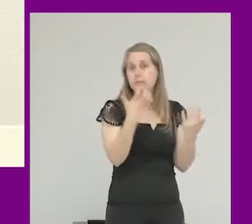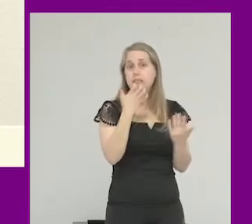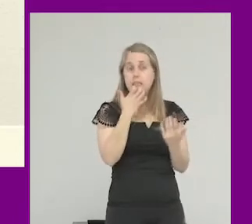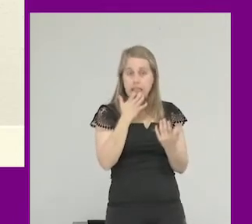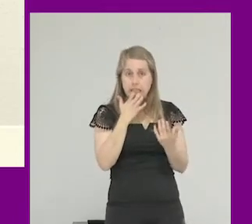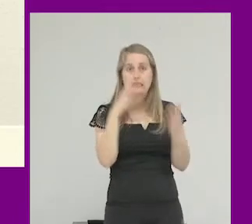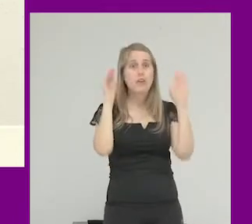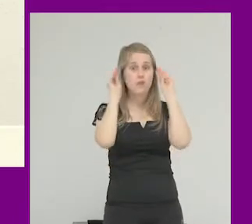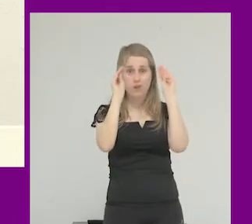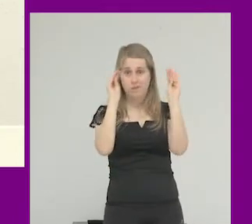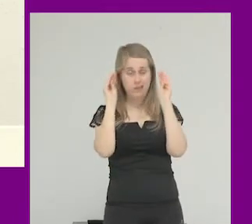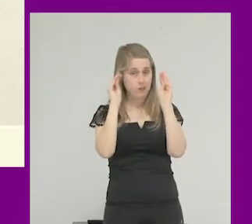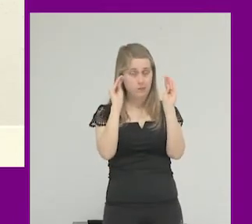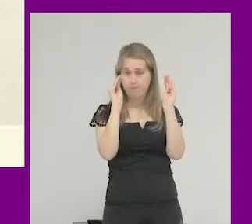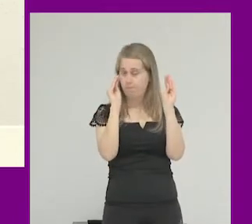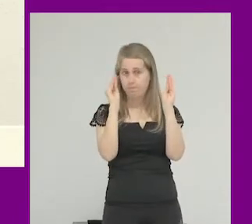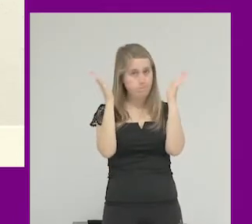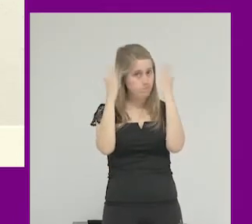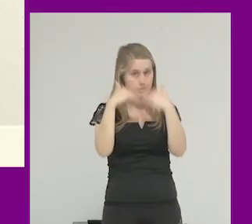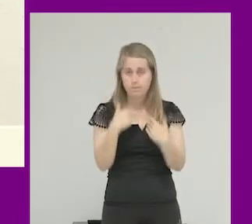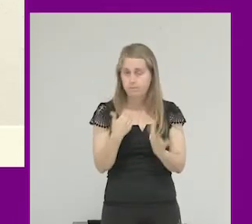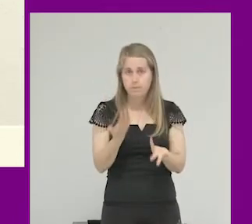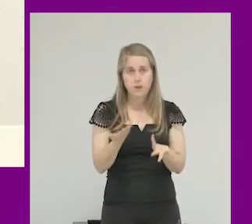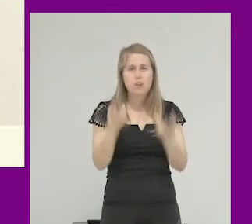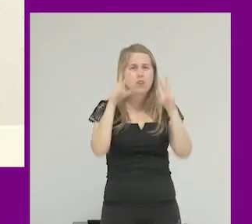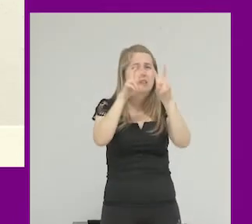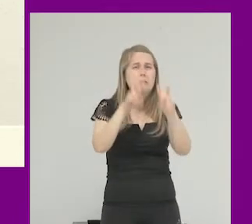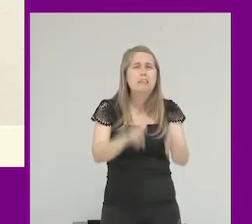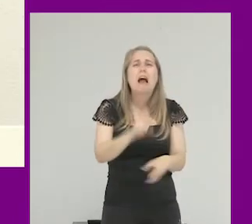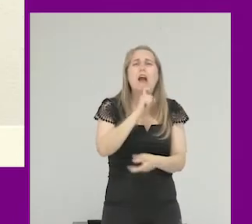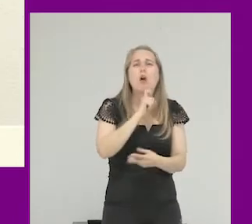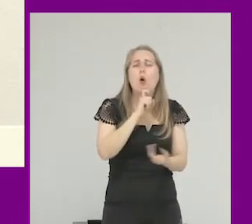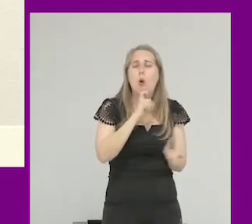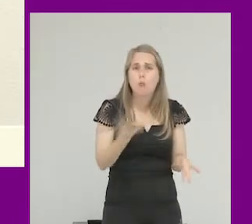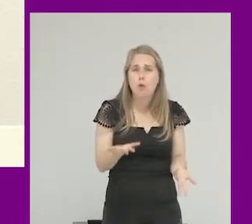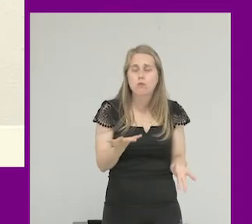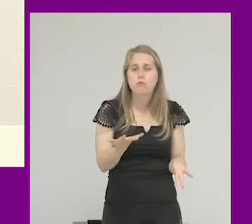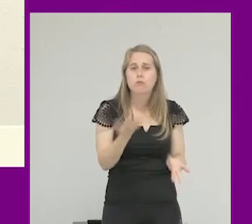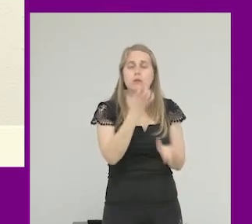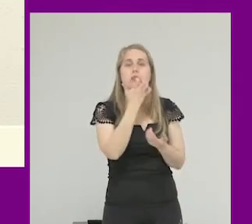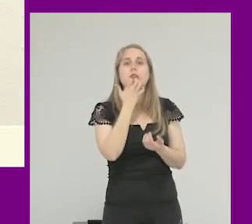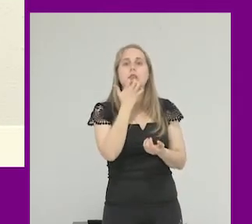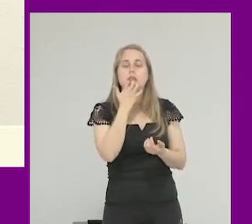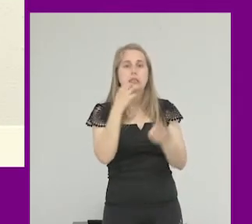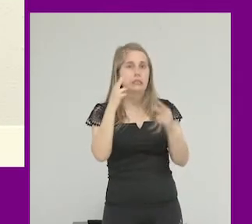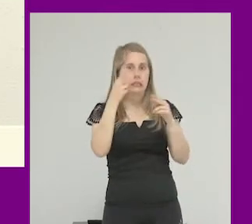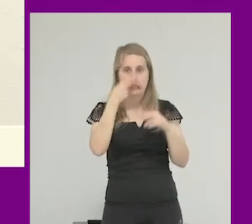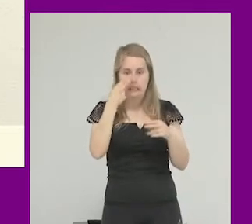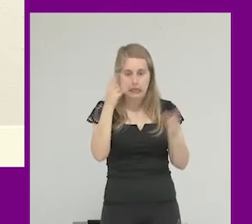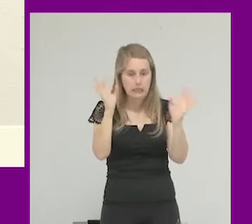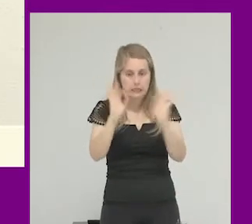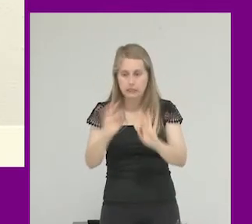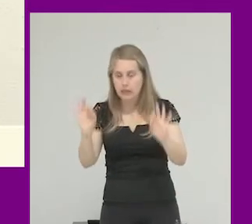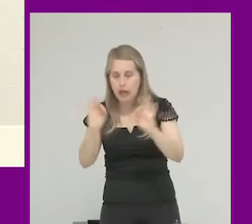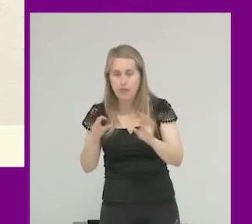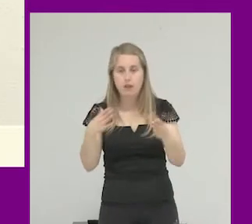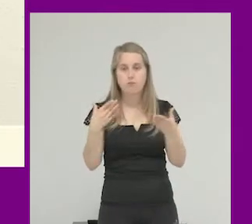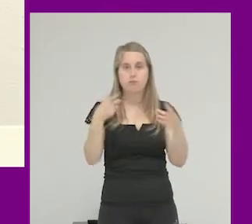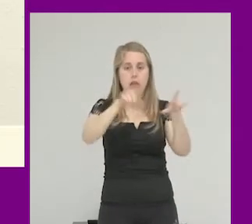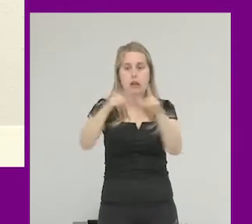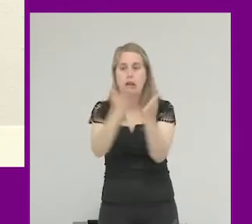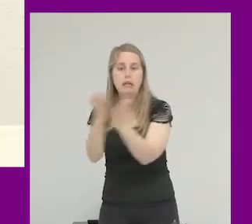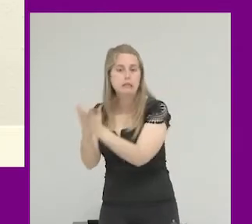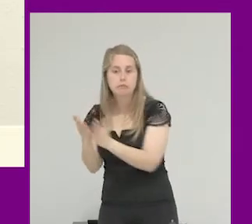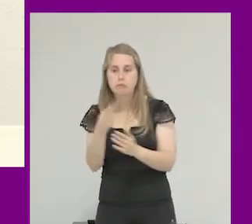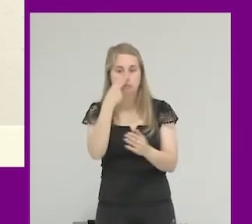esta formación, ¿cómo se va a investigar? Si no has despertado el interés en las aulas,